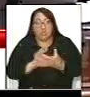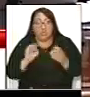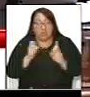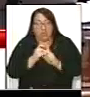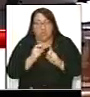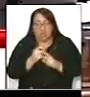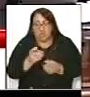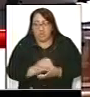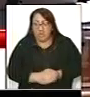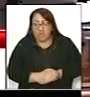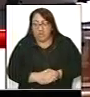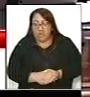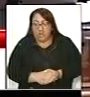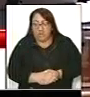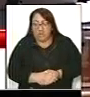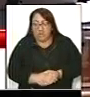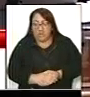proferir.